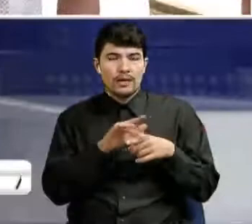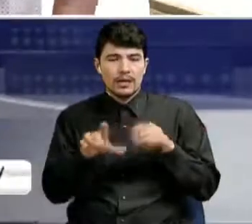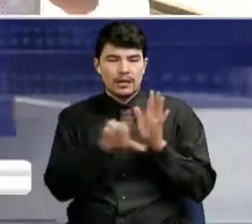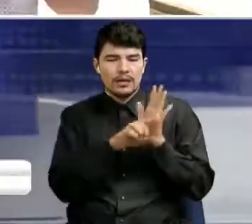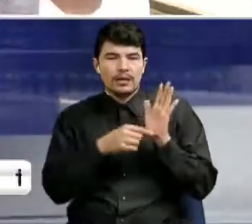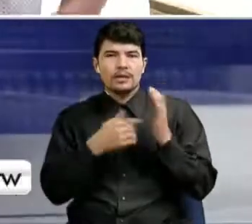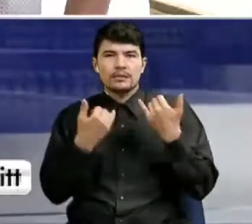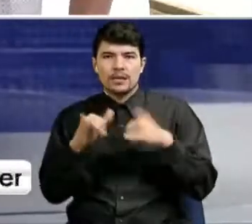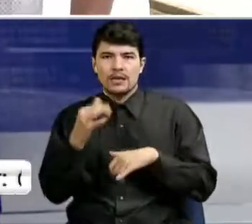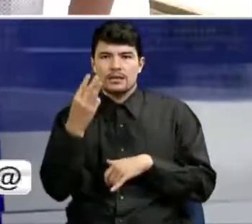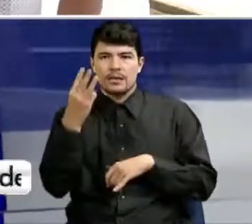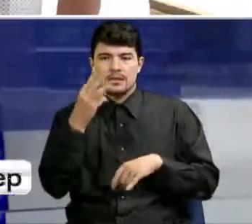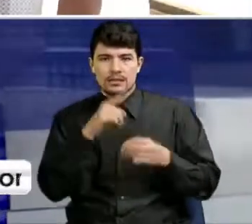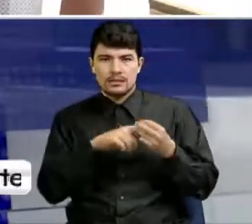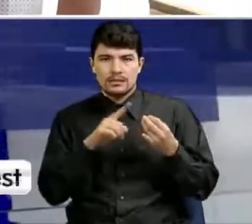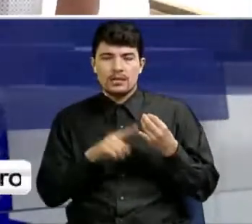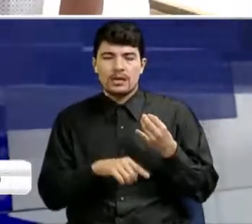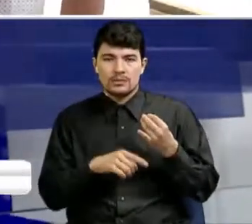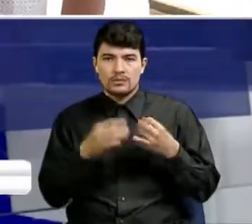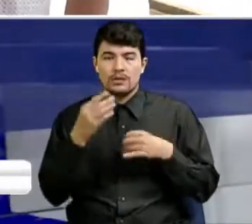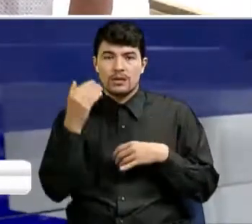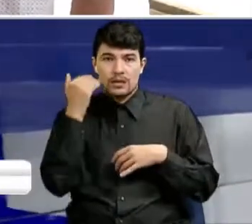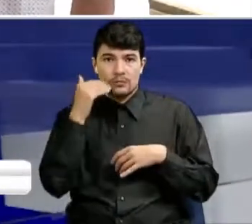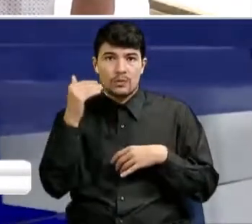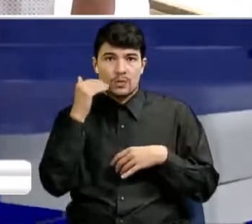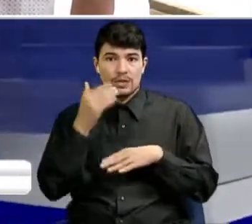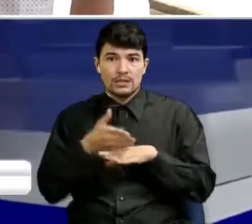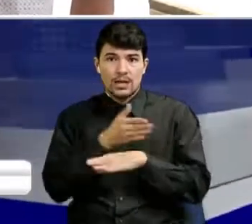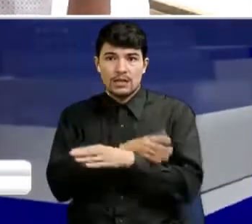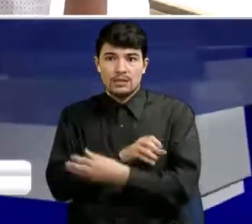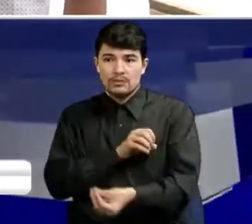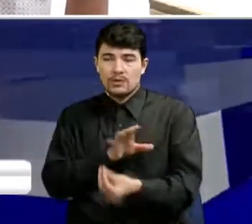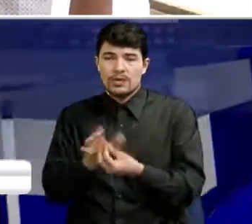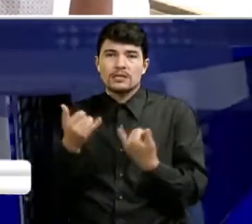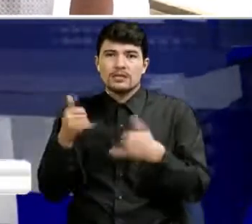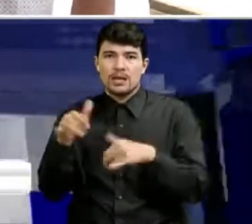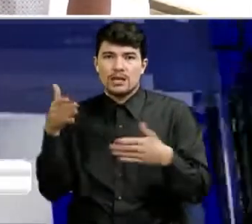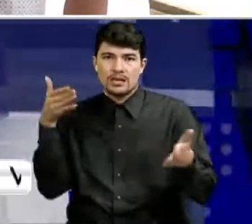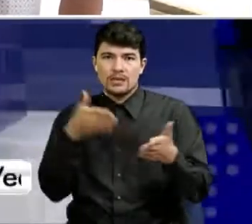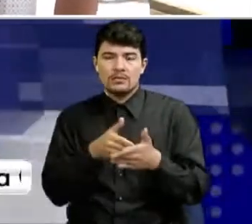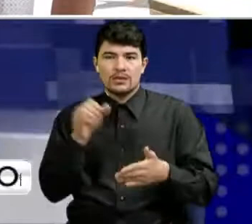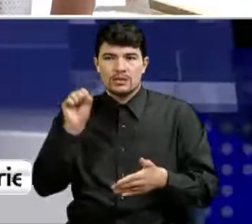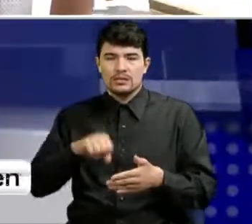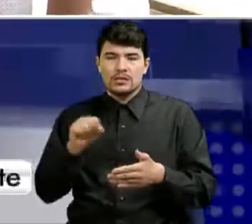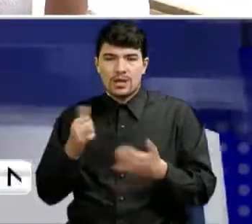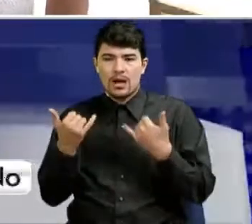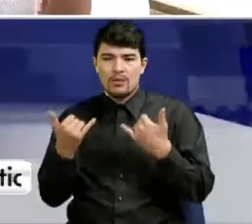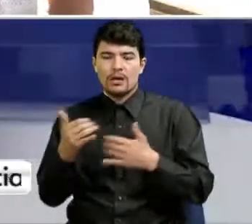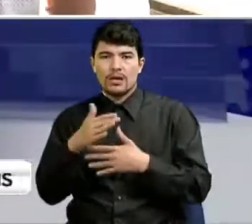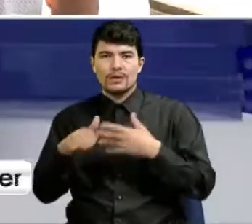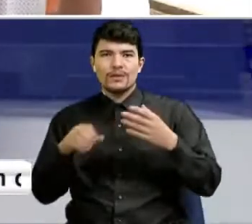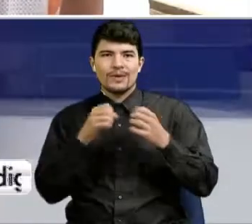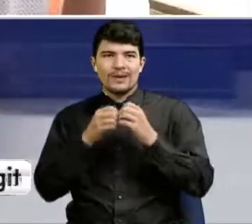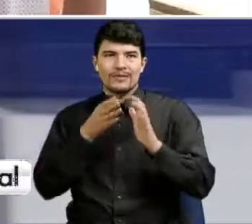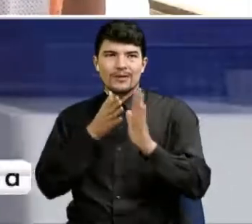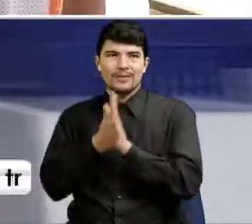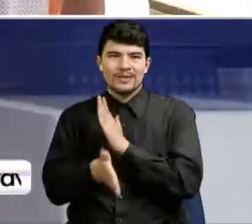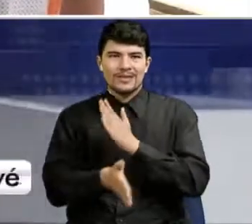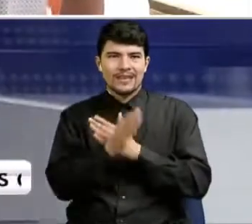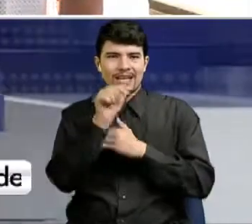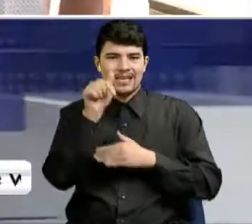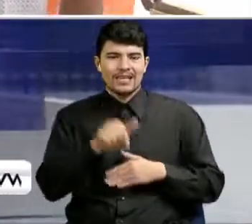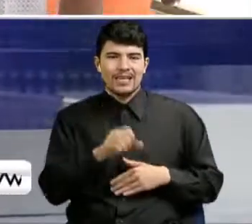reportado tres casos en los que mujeres que habían sido maltratadas han denunciado por el momento es toda la información desde aquí desde